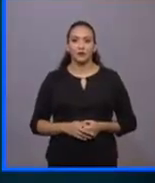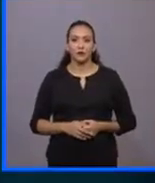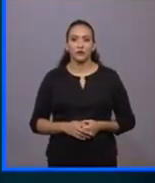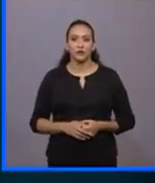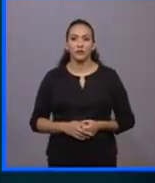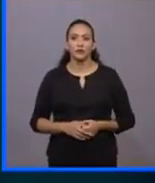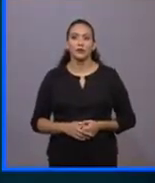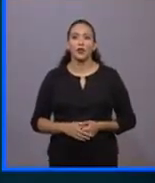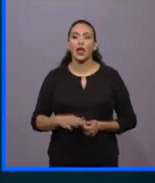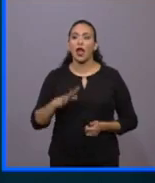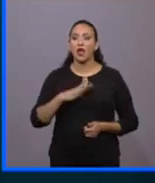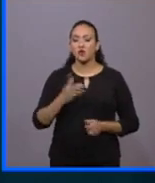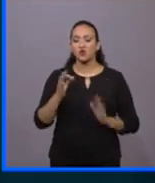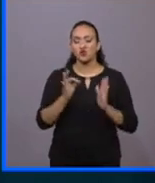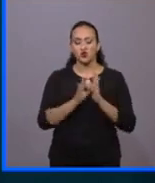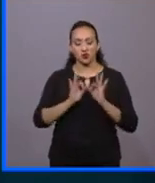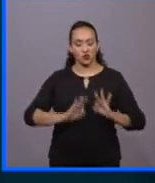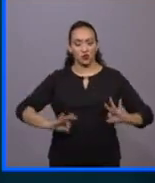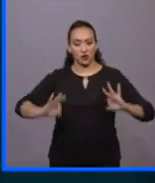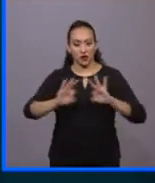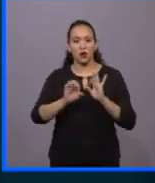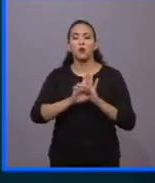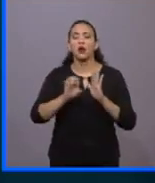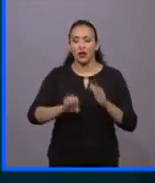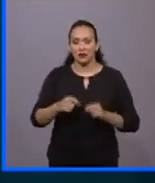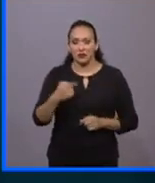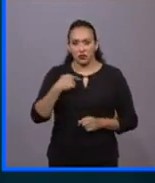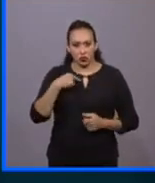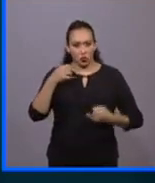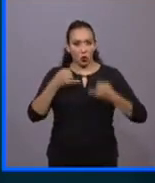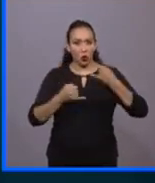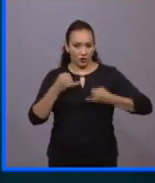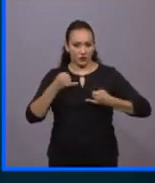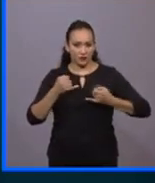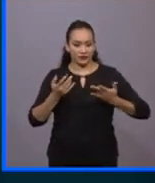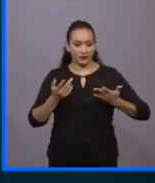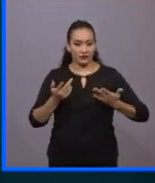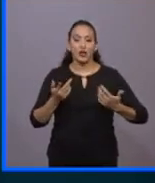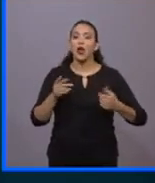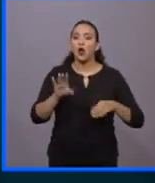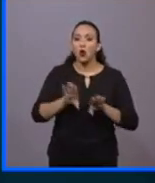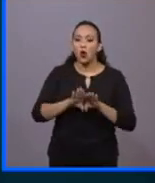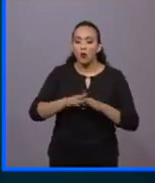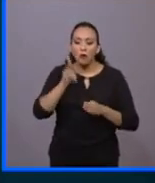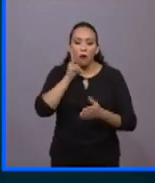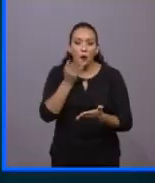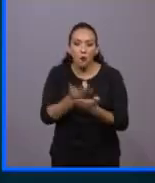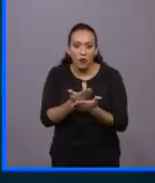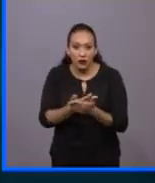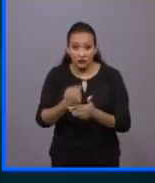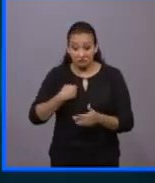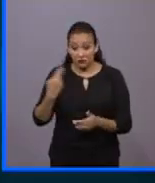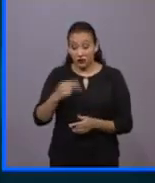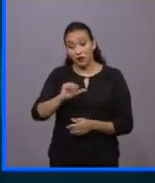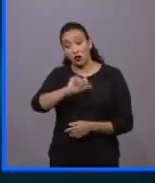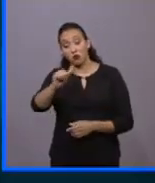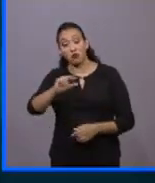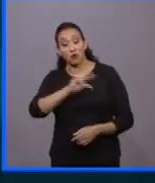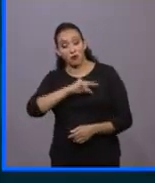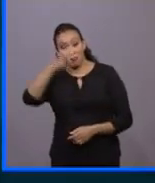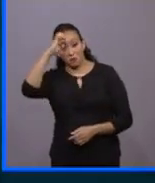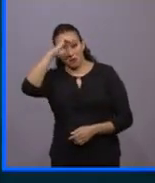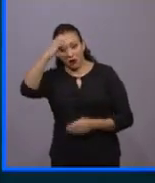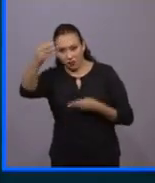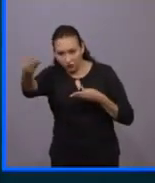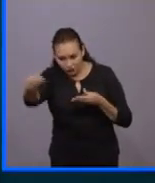Un punto fundamental. ¿Cómo voy a correlacionar yo las conclusiones con el hecho jurídico? Siendo entonces que el análisis global previo a